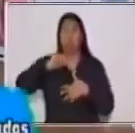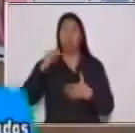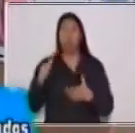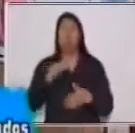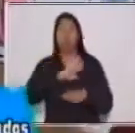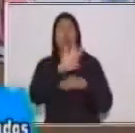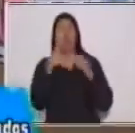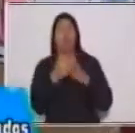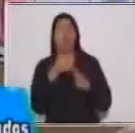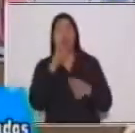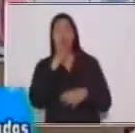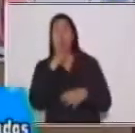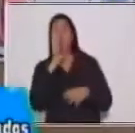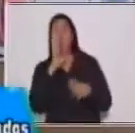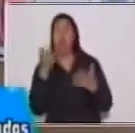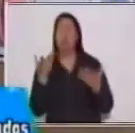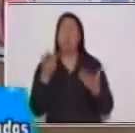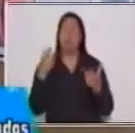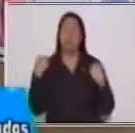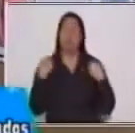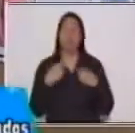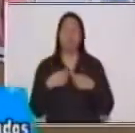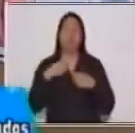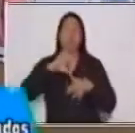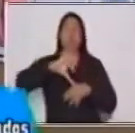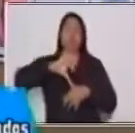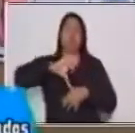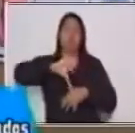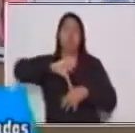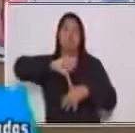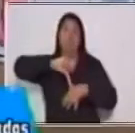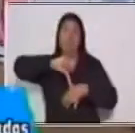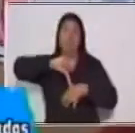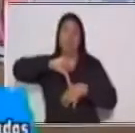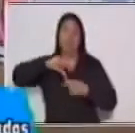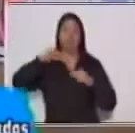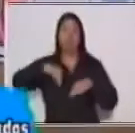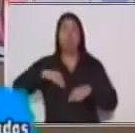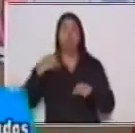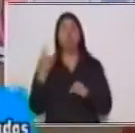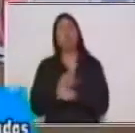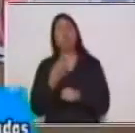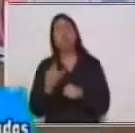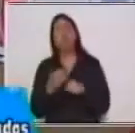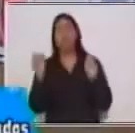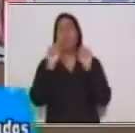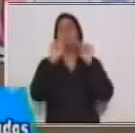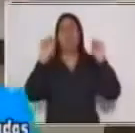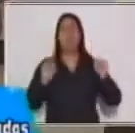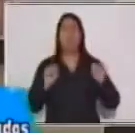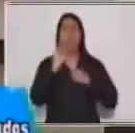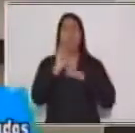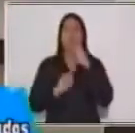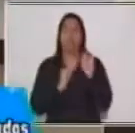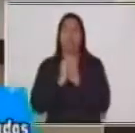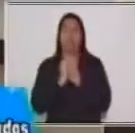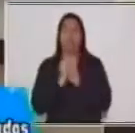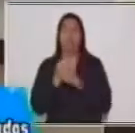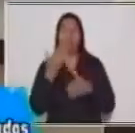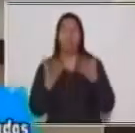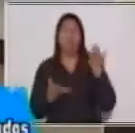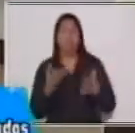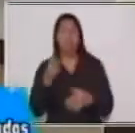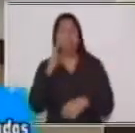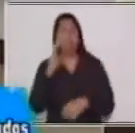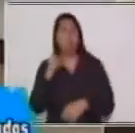hispana, utilizamos el sistema internacional. Pareciera que el tema es difícil porque el